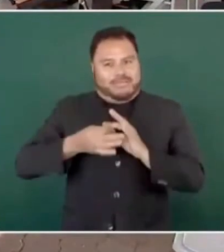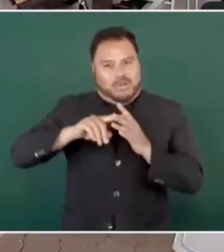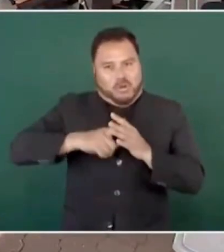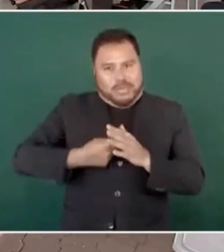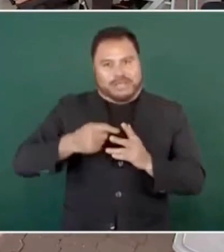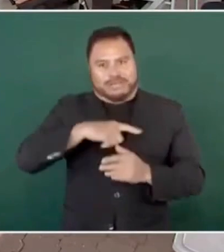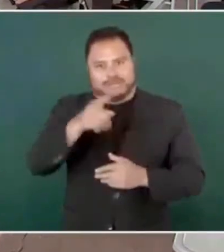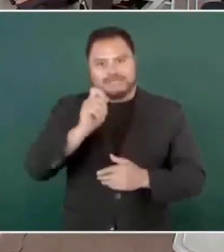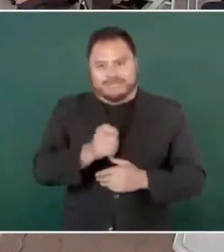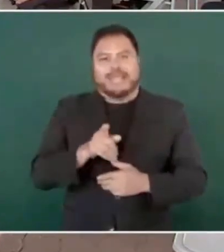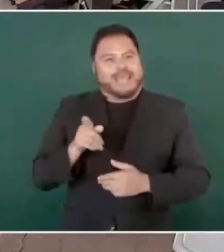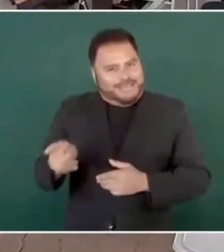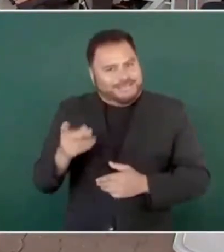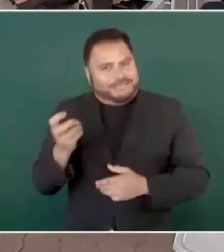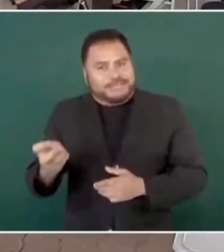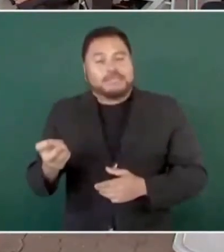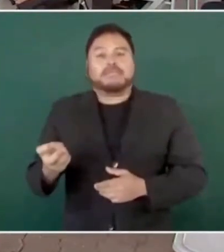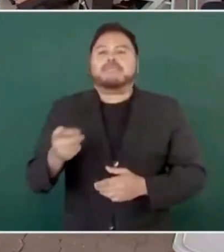nos protege,